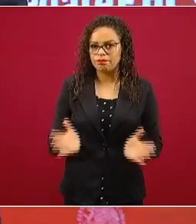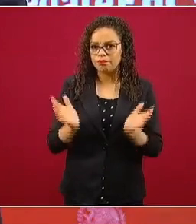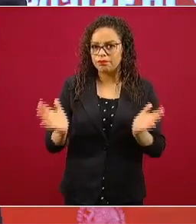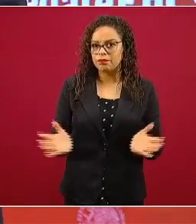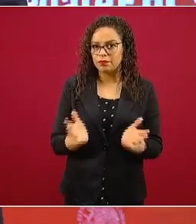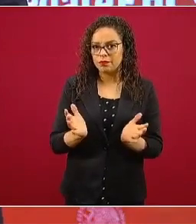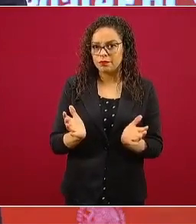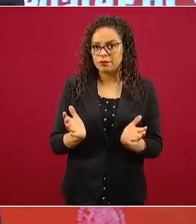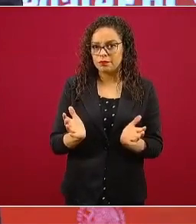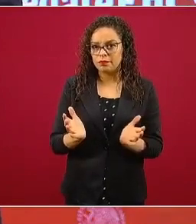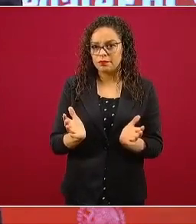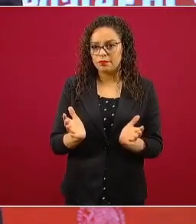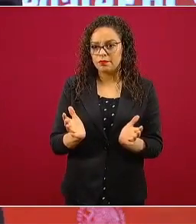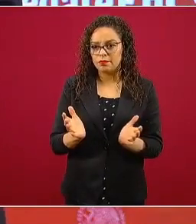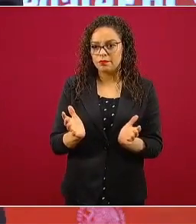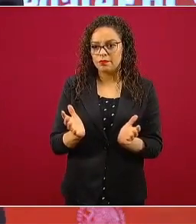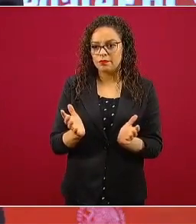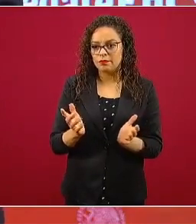por una vanguardia,